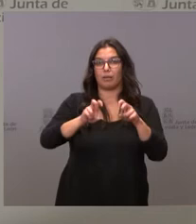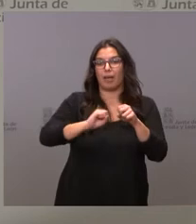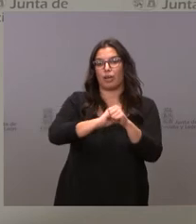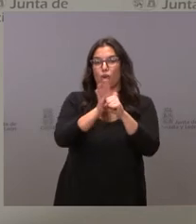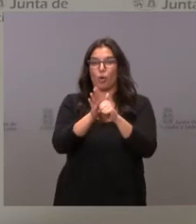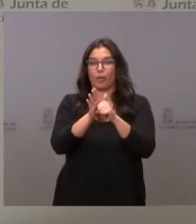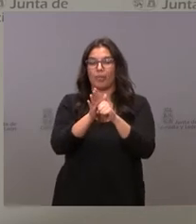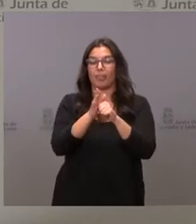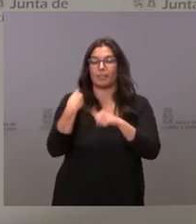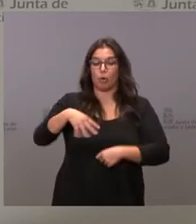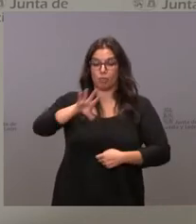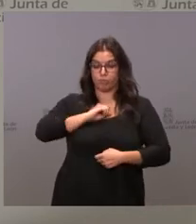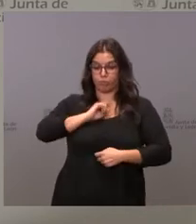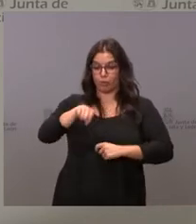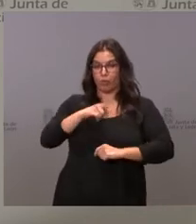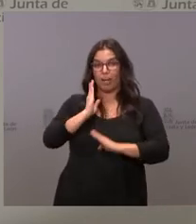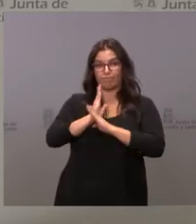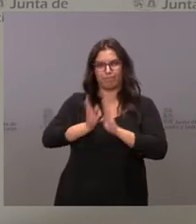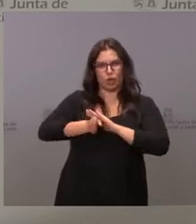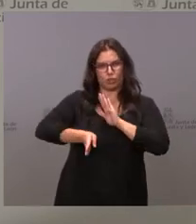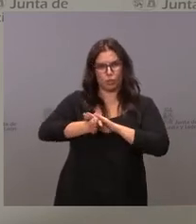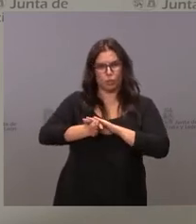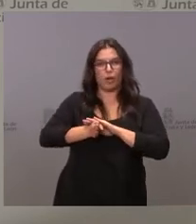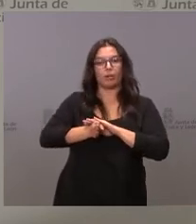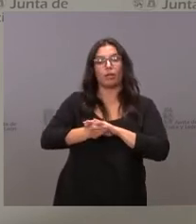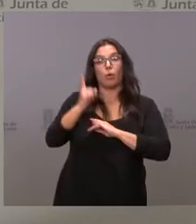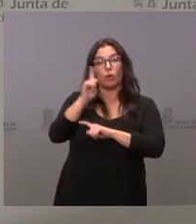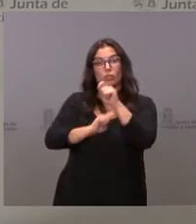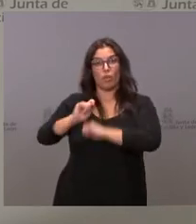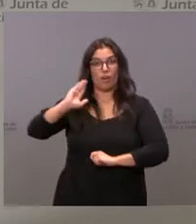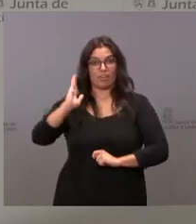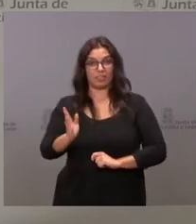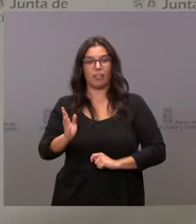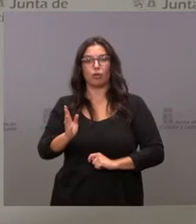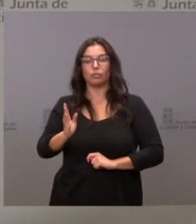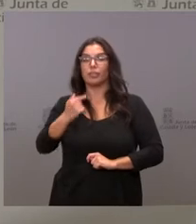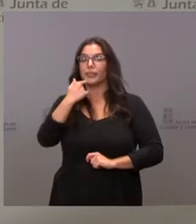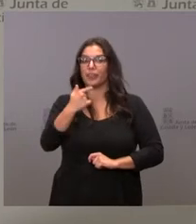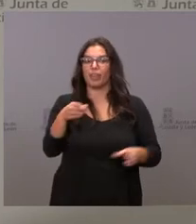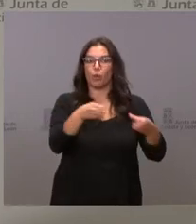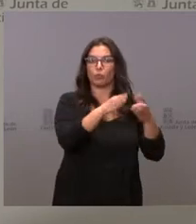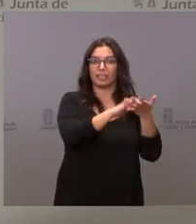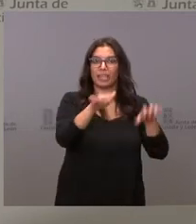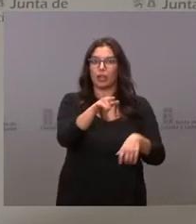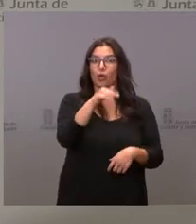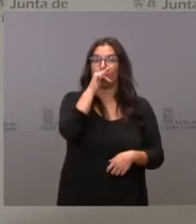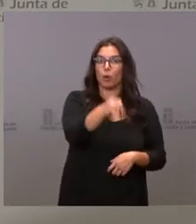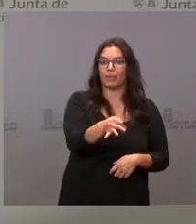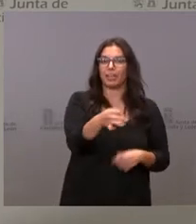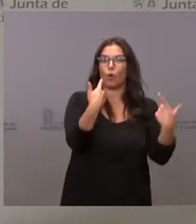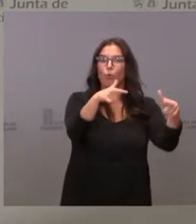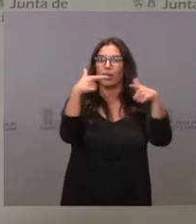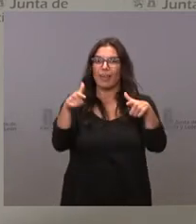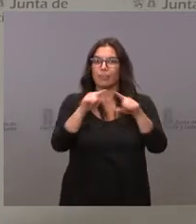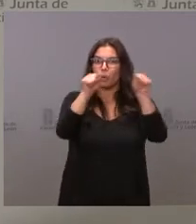hay una asociación de COVID persistente en Castilla y León que denuncia que la Junta no ha prometido lo que dijo, que iba a poner una unidad